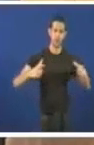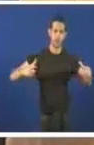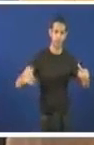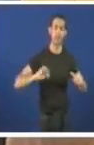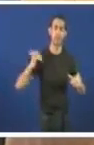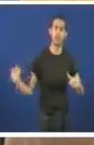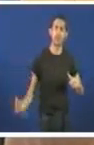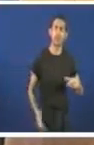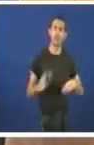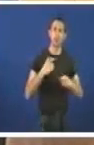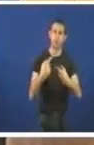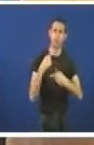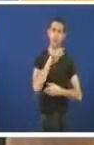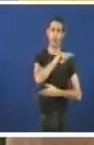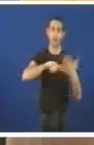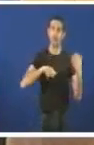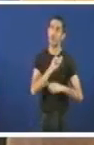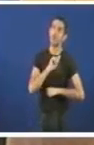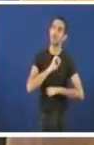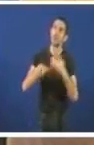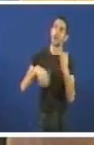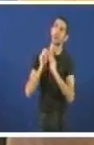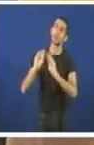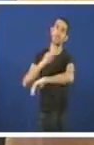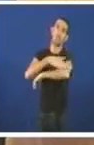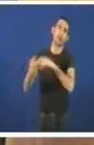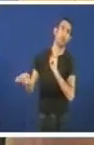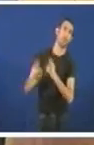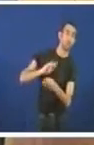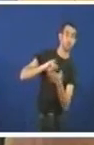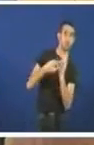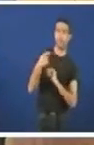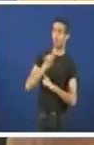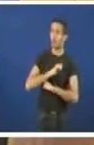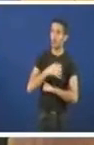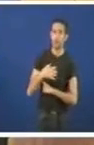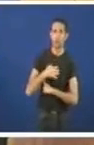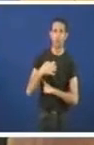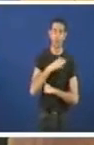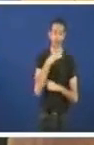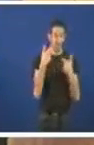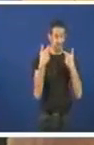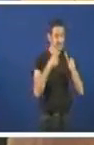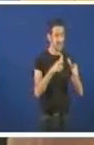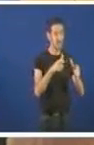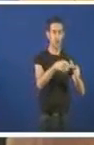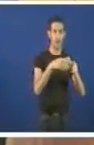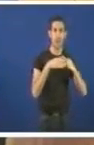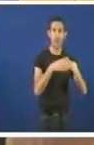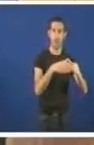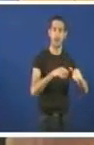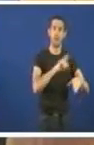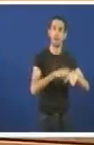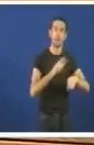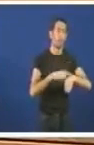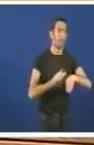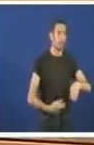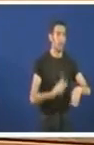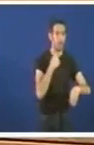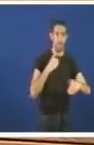máis tempo por solucións. Porque a realidade, señor presidente, é que o sector naval está no tempo de desconto.